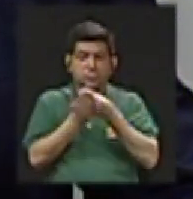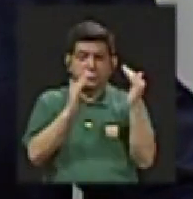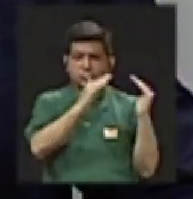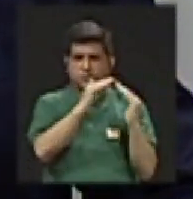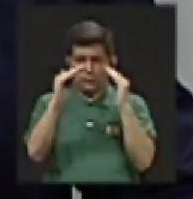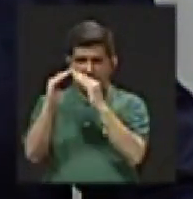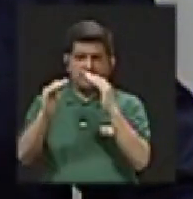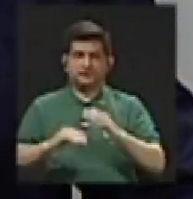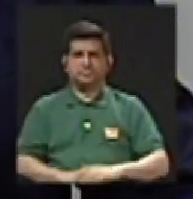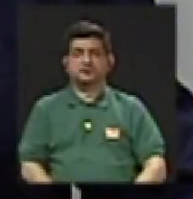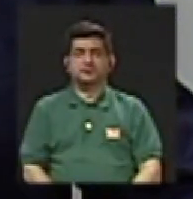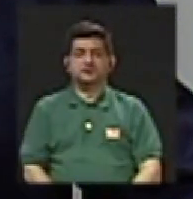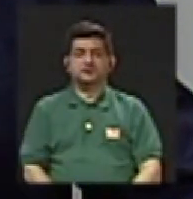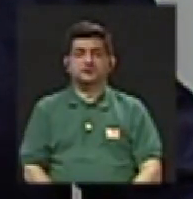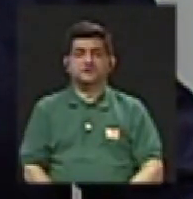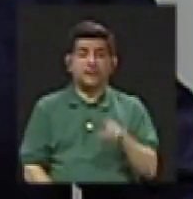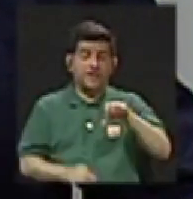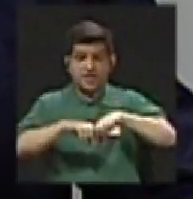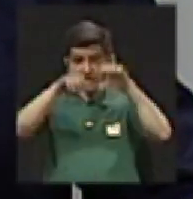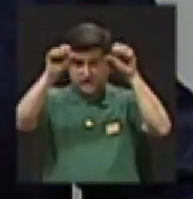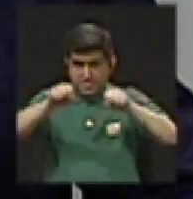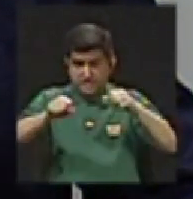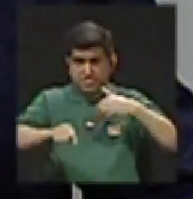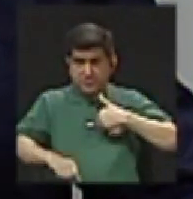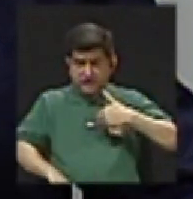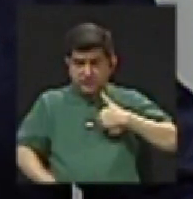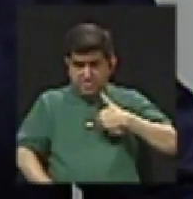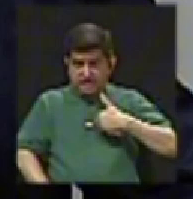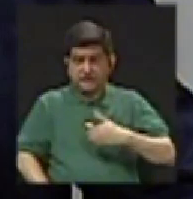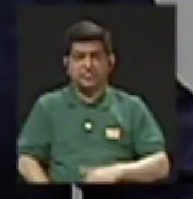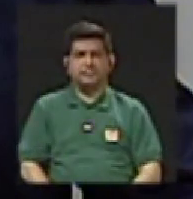hogares. Entonces, dentro de este sistema